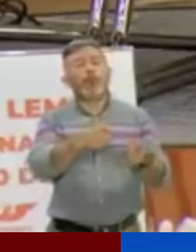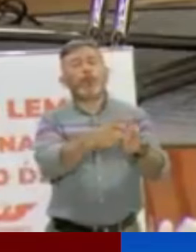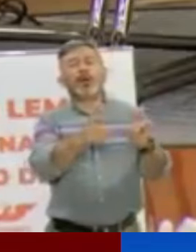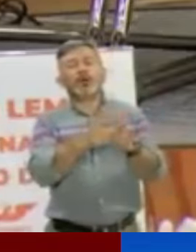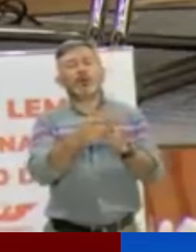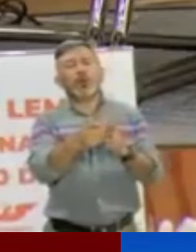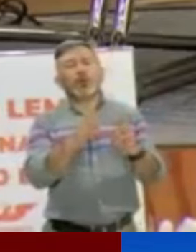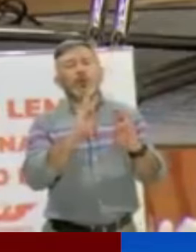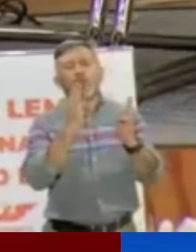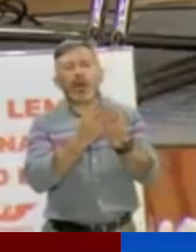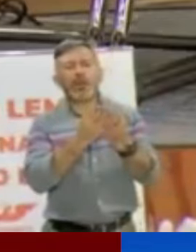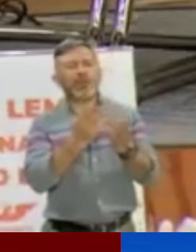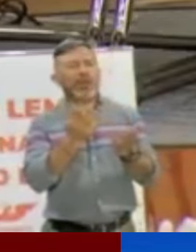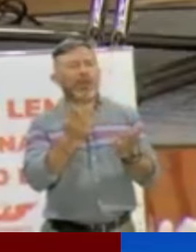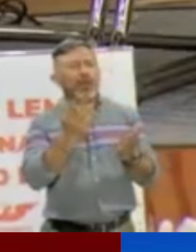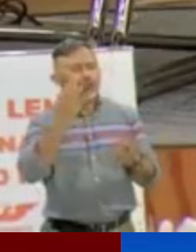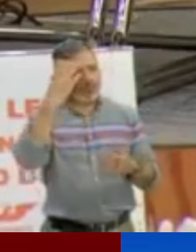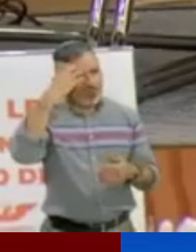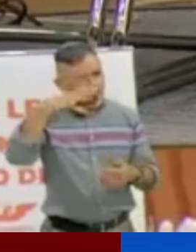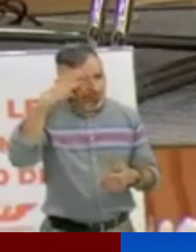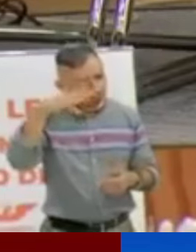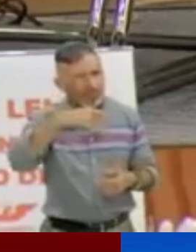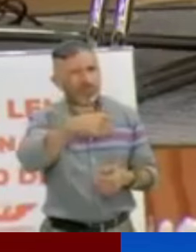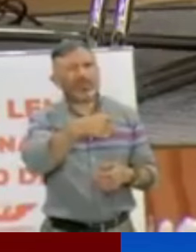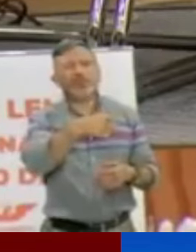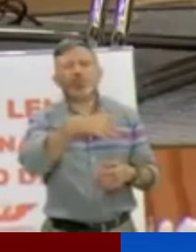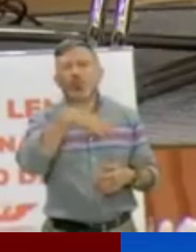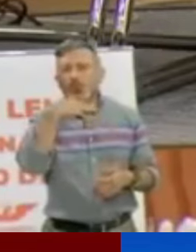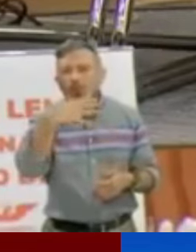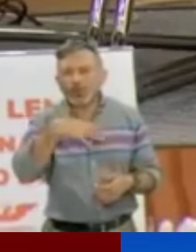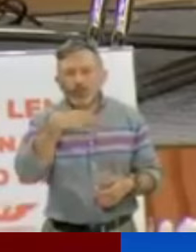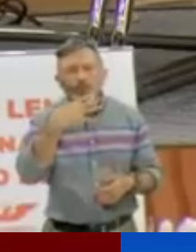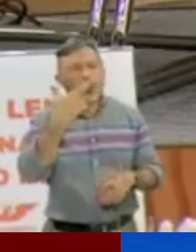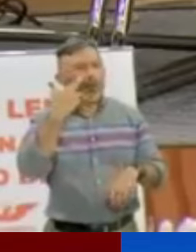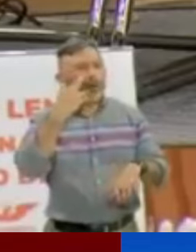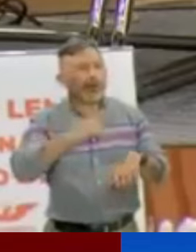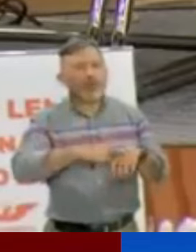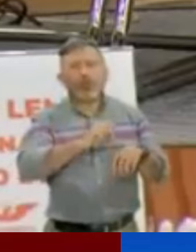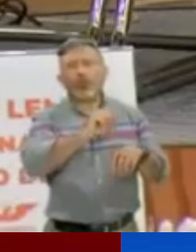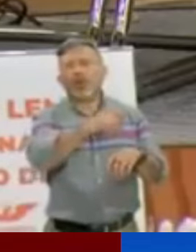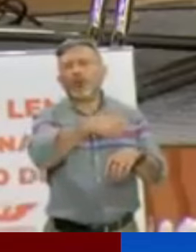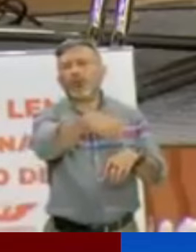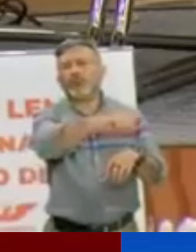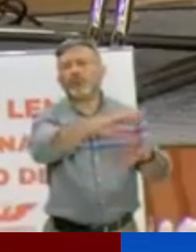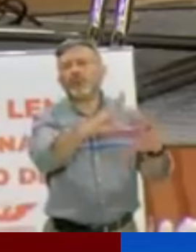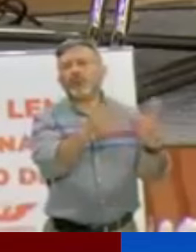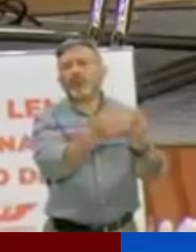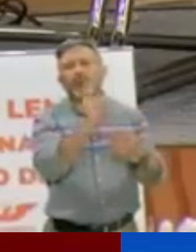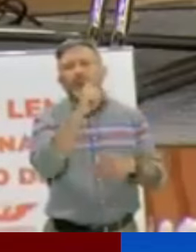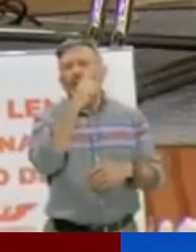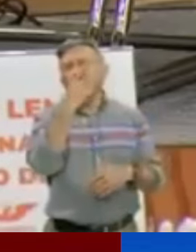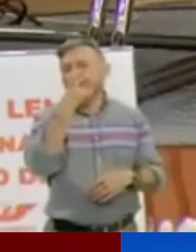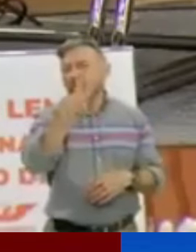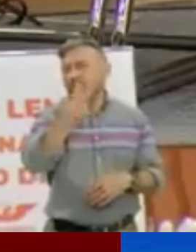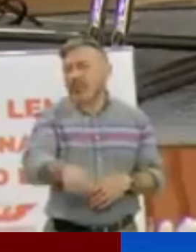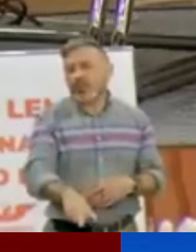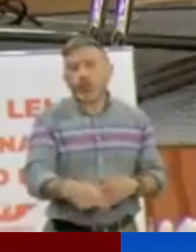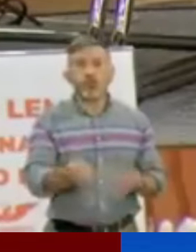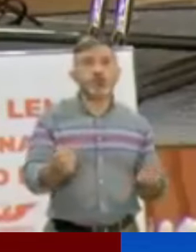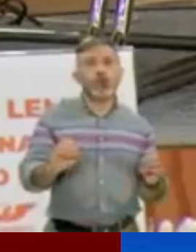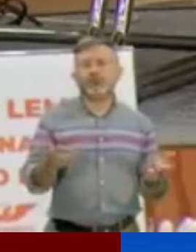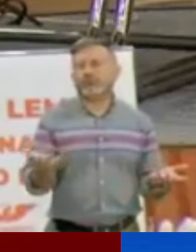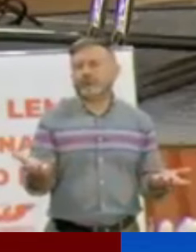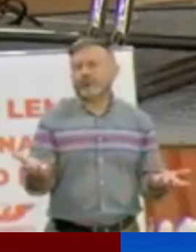de corruptos y rateros. Esa es la verdad y nadie puede negarlo. Y tan mal está el PRI y tan mal